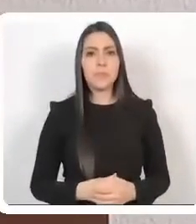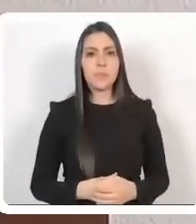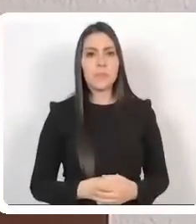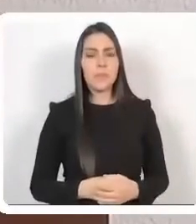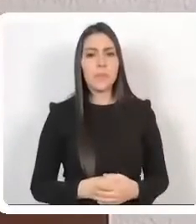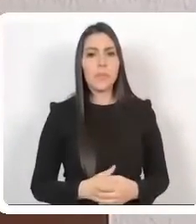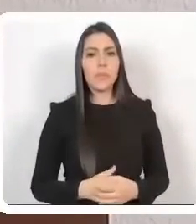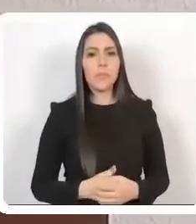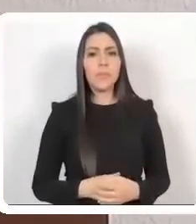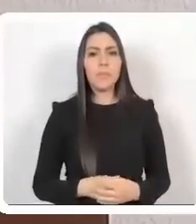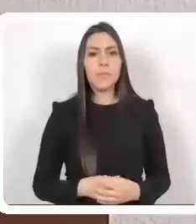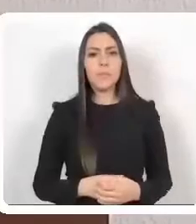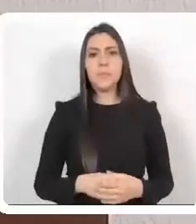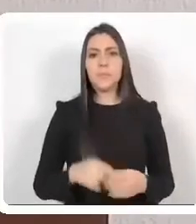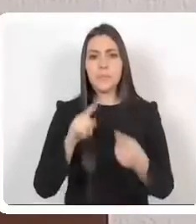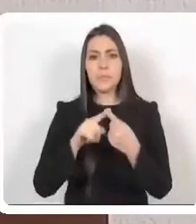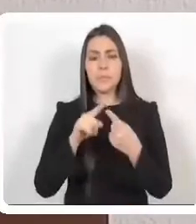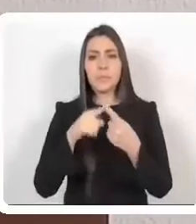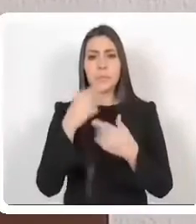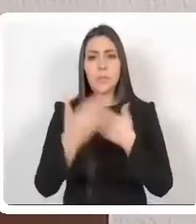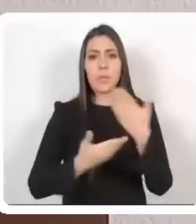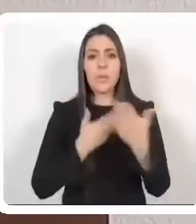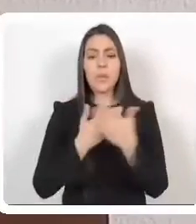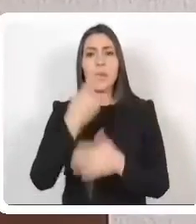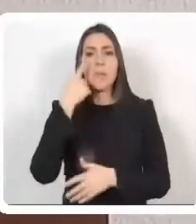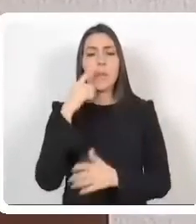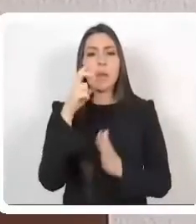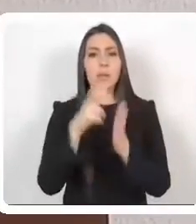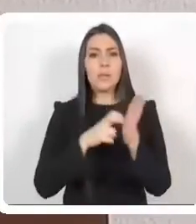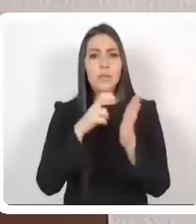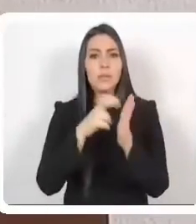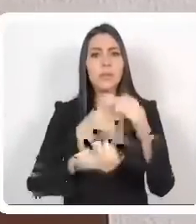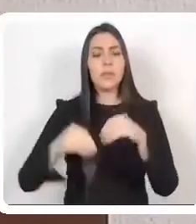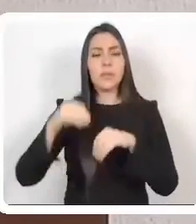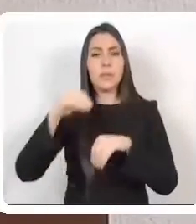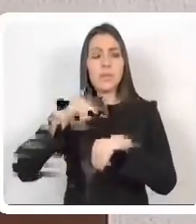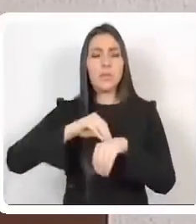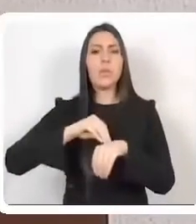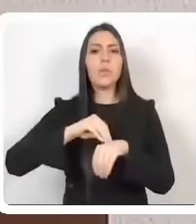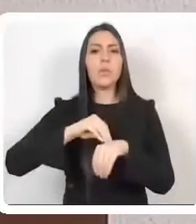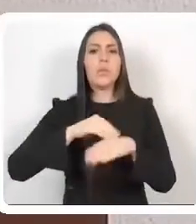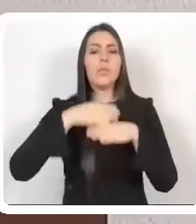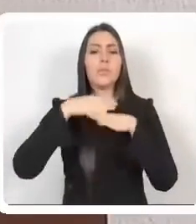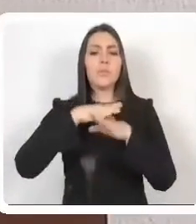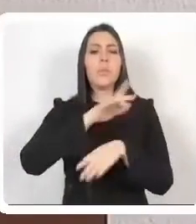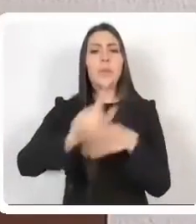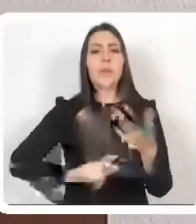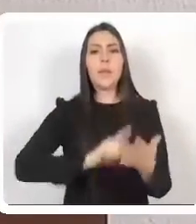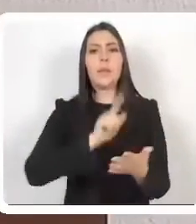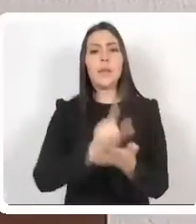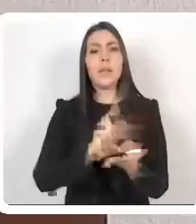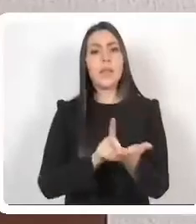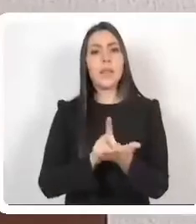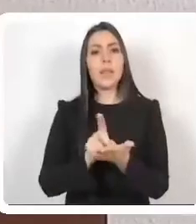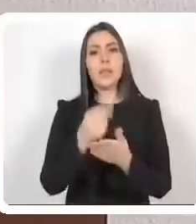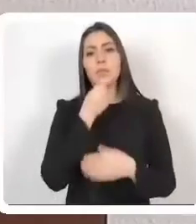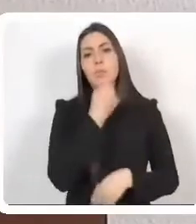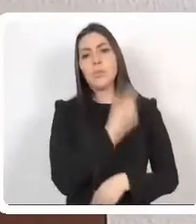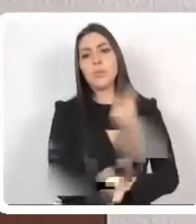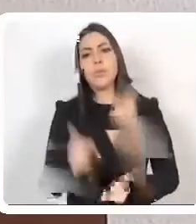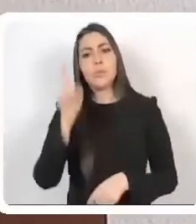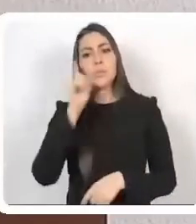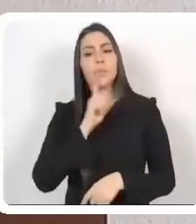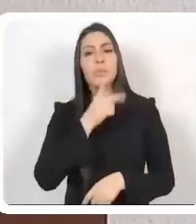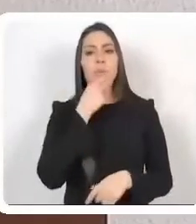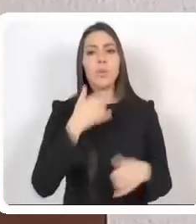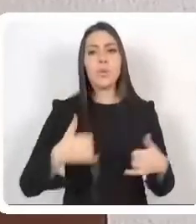con proyecto de decreto por el que se reforman y adicionan diversas disposiciones de la Ley de los Derechos de las Niñas, Niños y